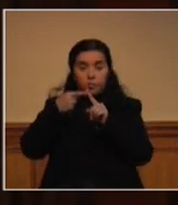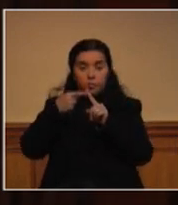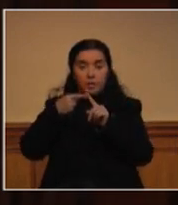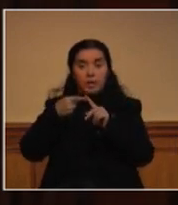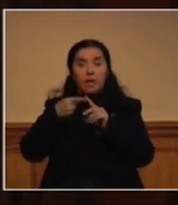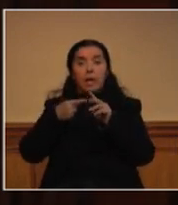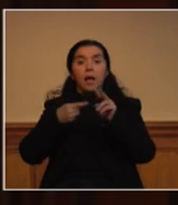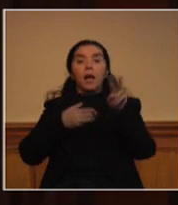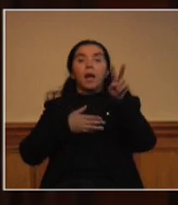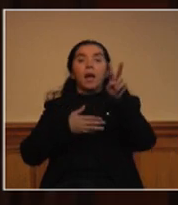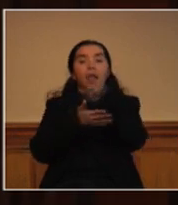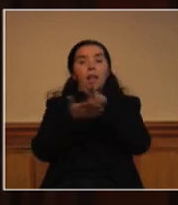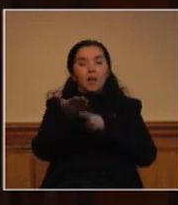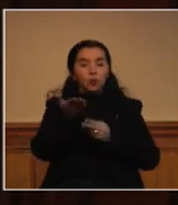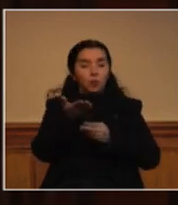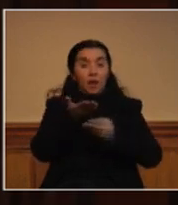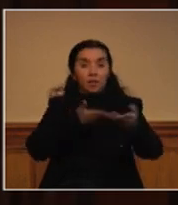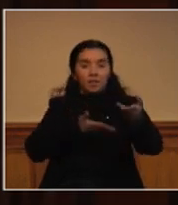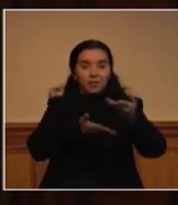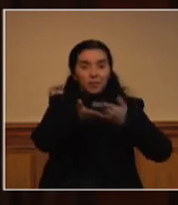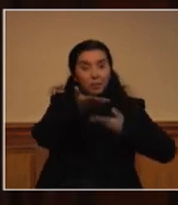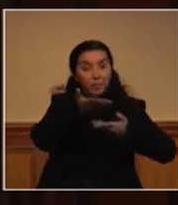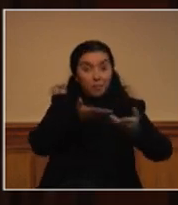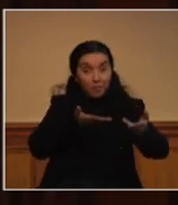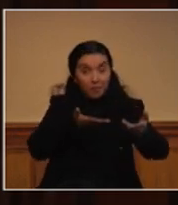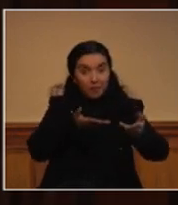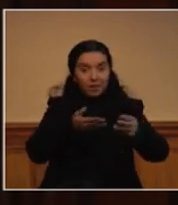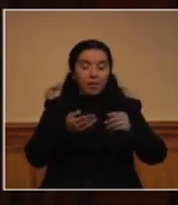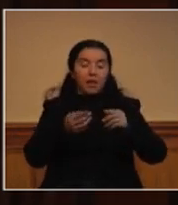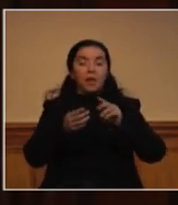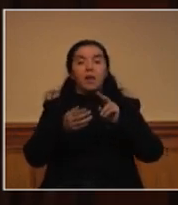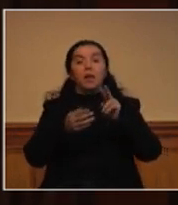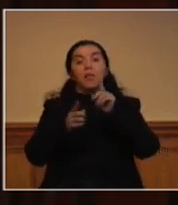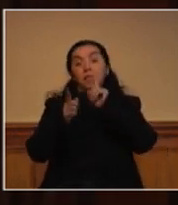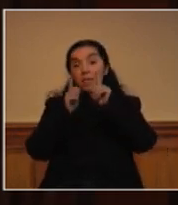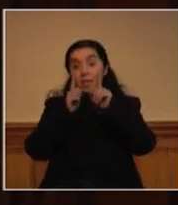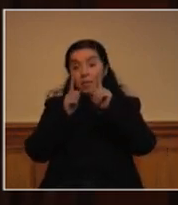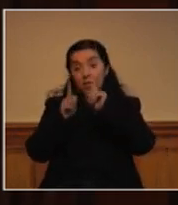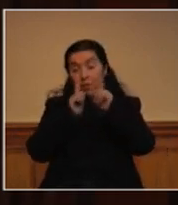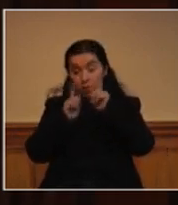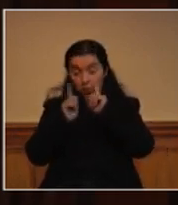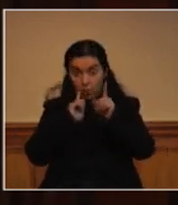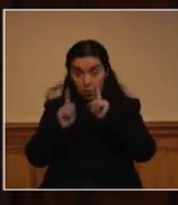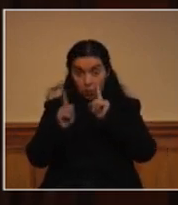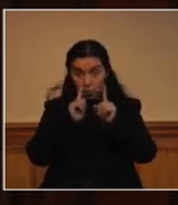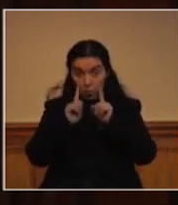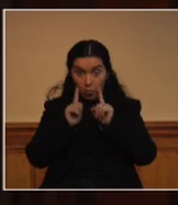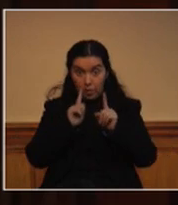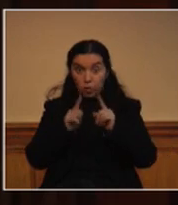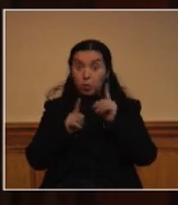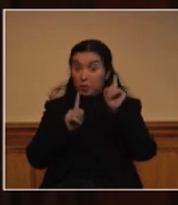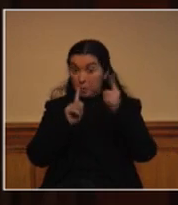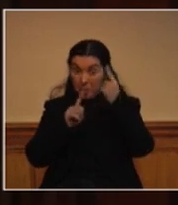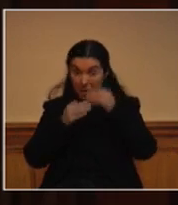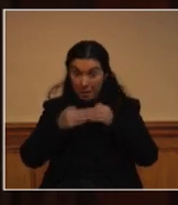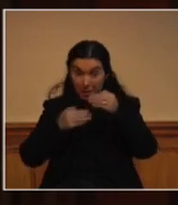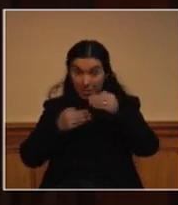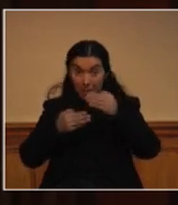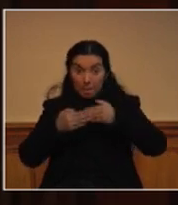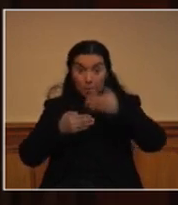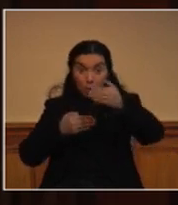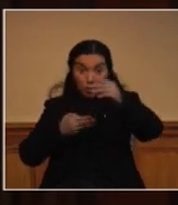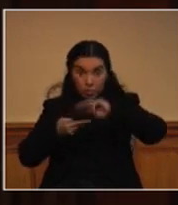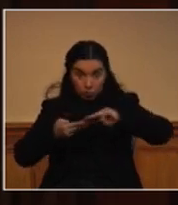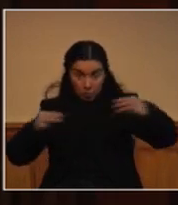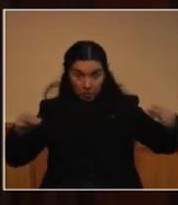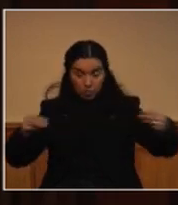lectura compartida. La lectura compartida de cuentos es la primera parte en ese proceso metodológico, en el que es